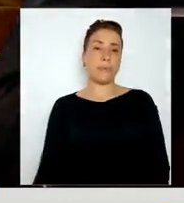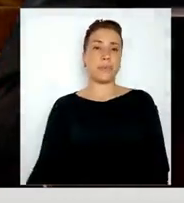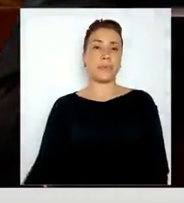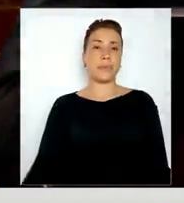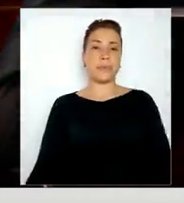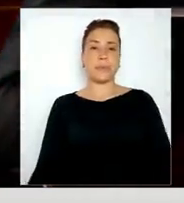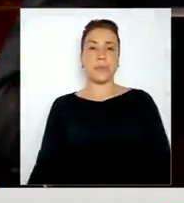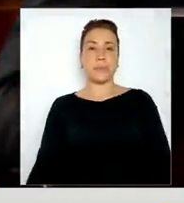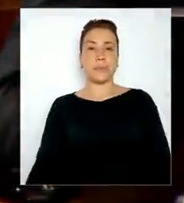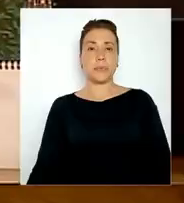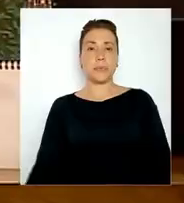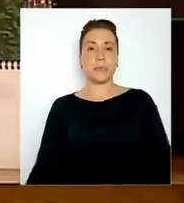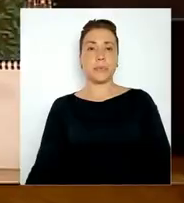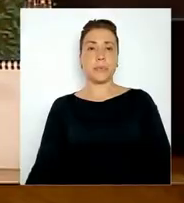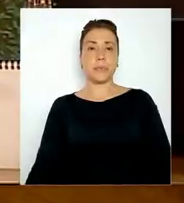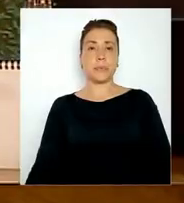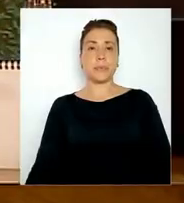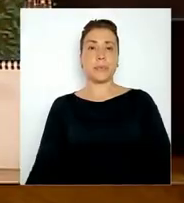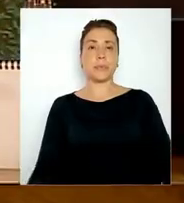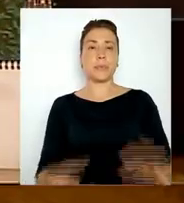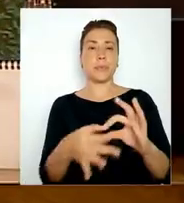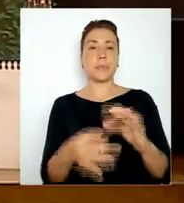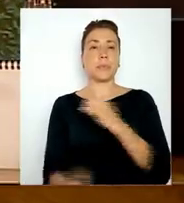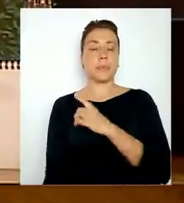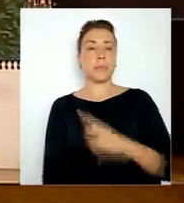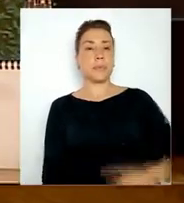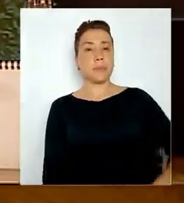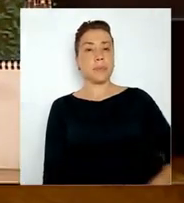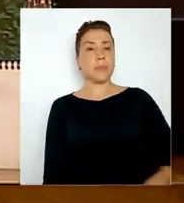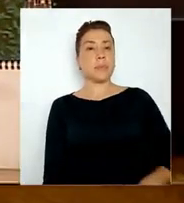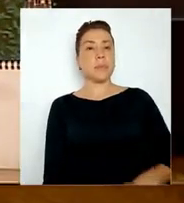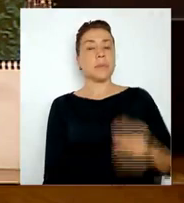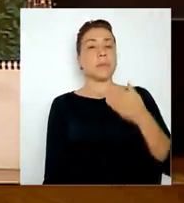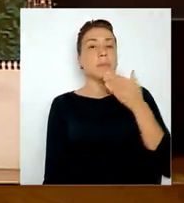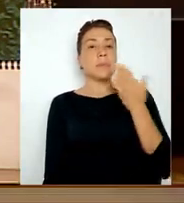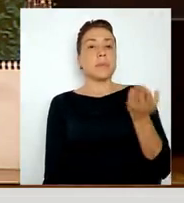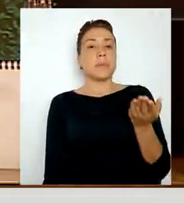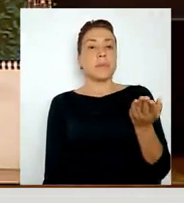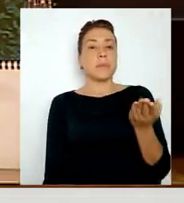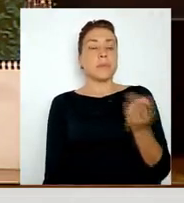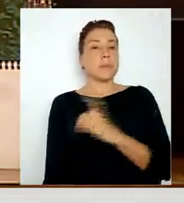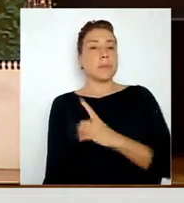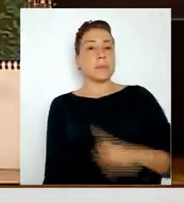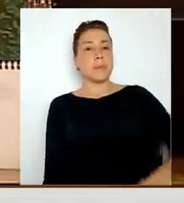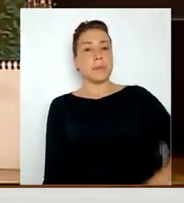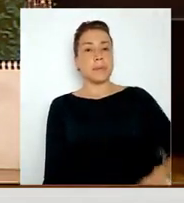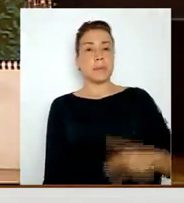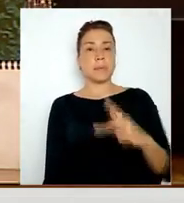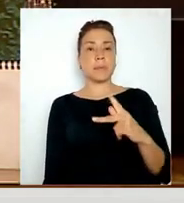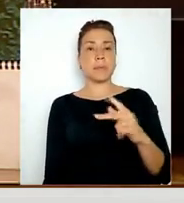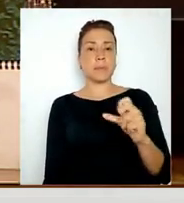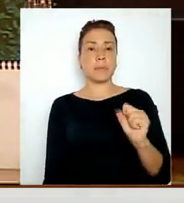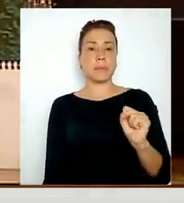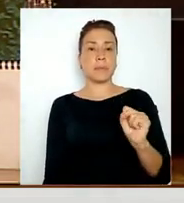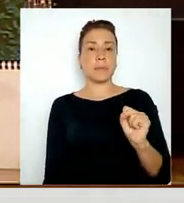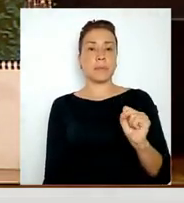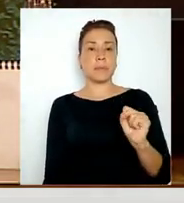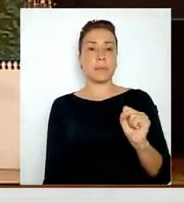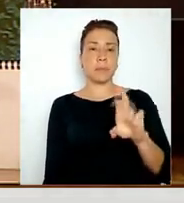Gracias diputado le damos la palabra al diputado Johannes Kaiser adelante diputado